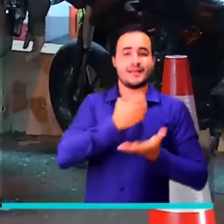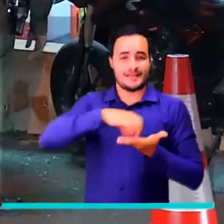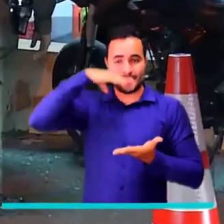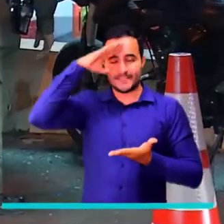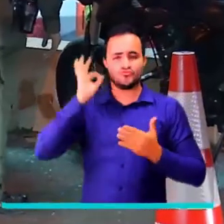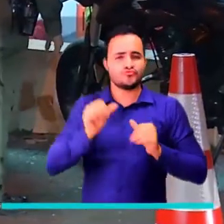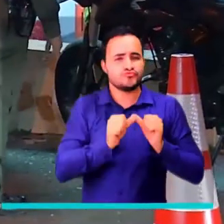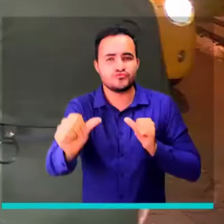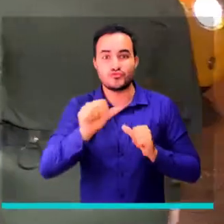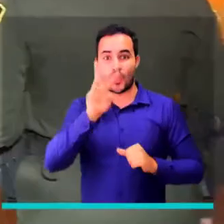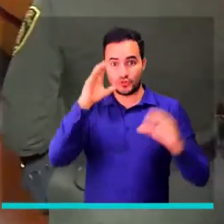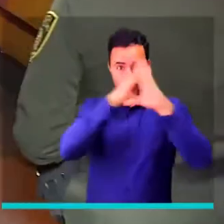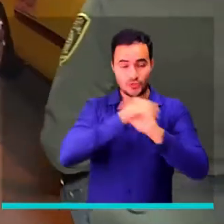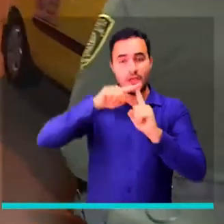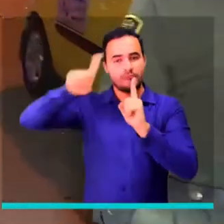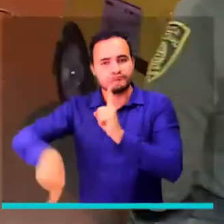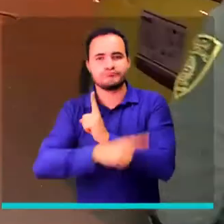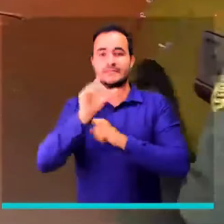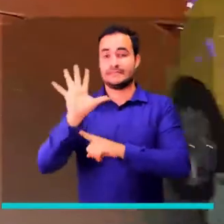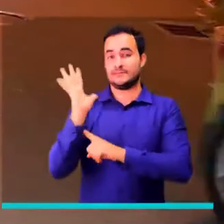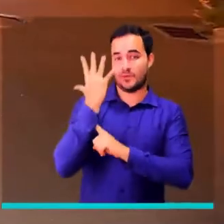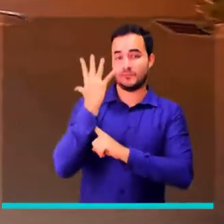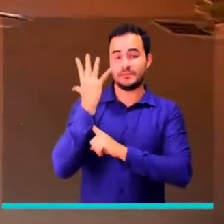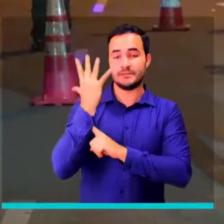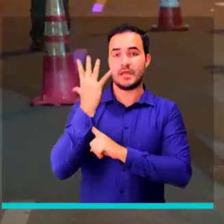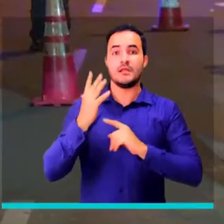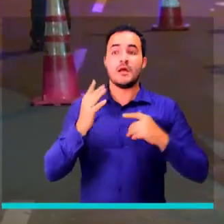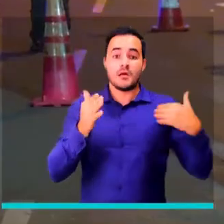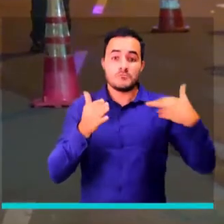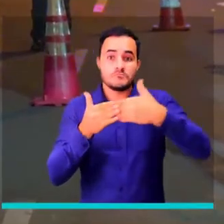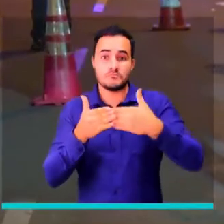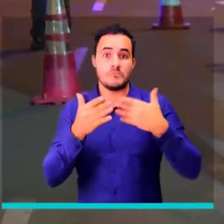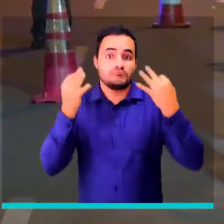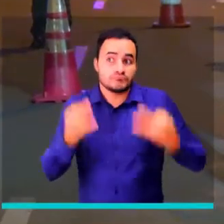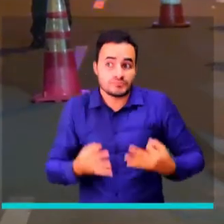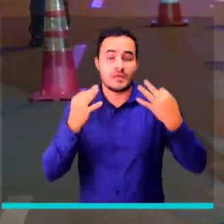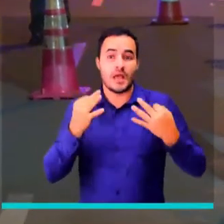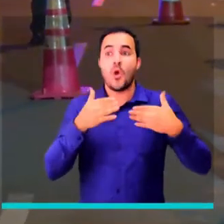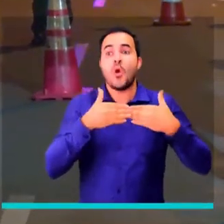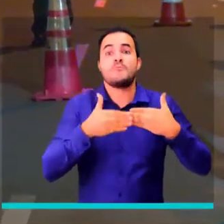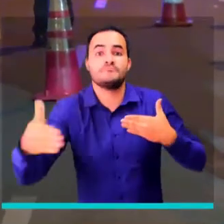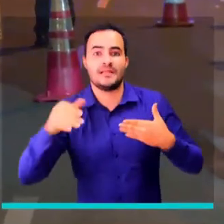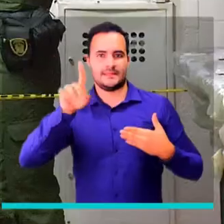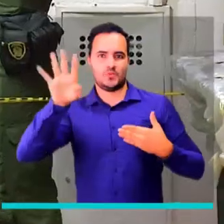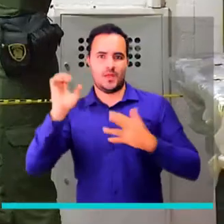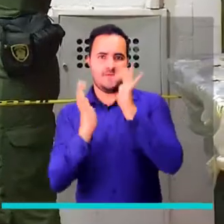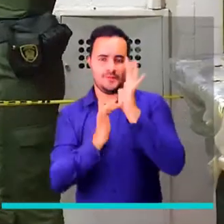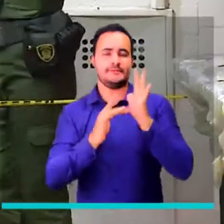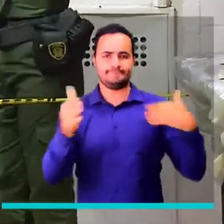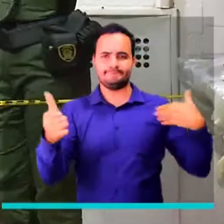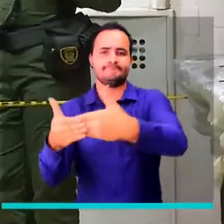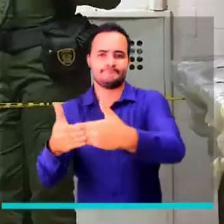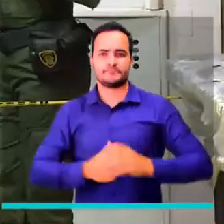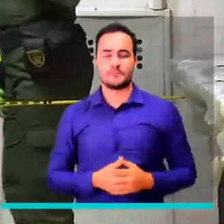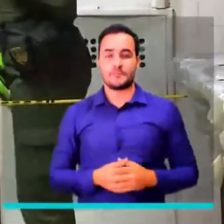todos los días desde las 8 de la noche hasta las 5 de la mañana. Inicialmente, se extenderá hasta el 19 de abril. Por su parte,